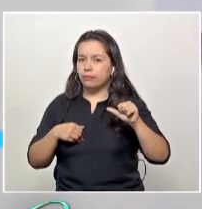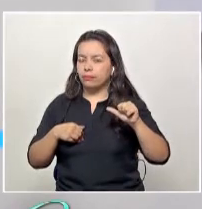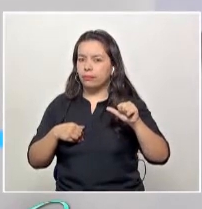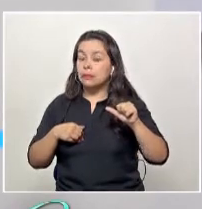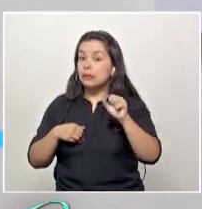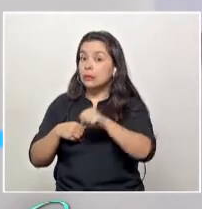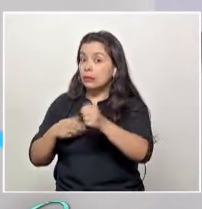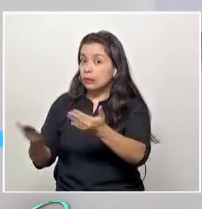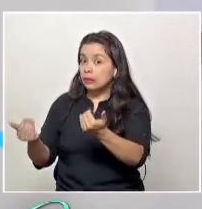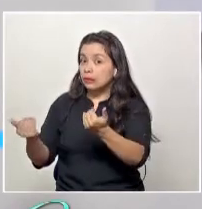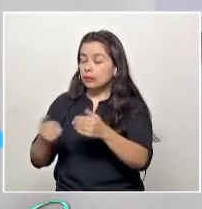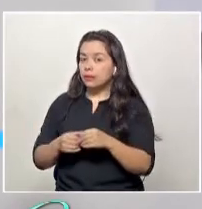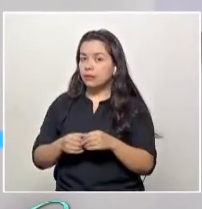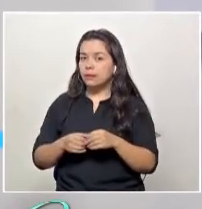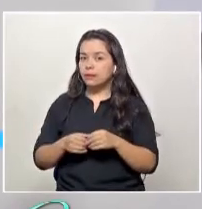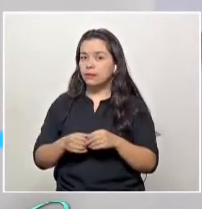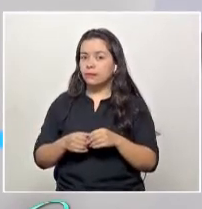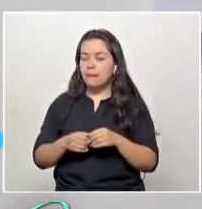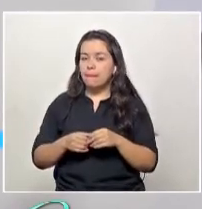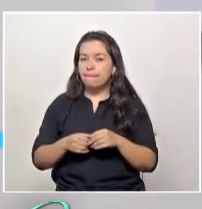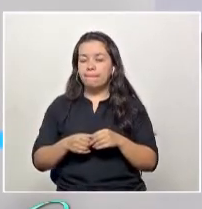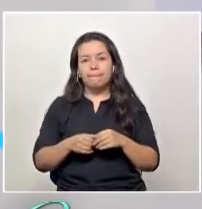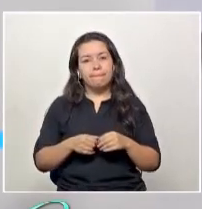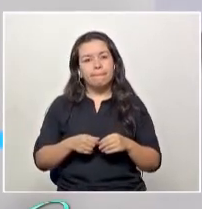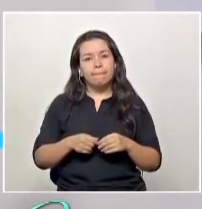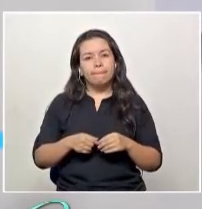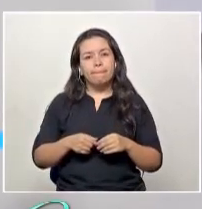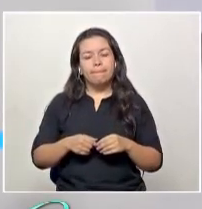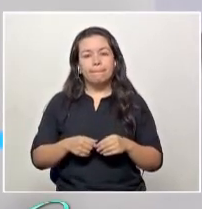Sí, sígale, tranquilo.